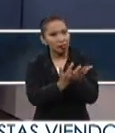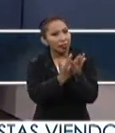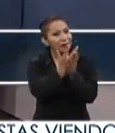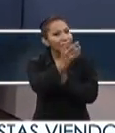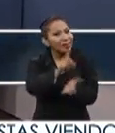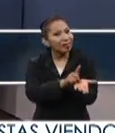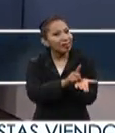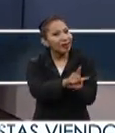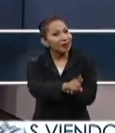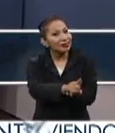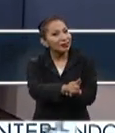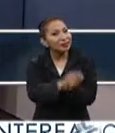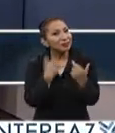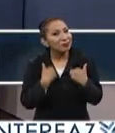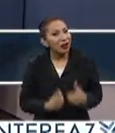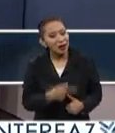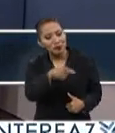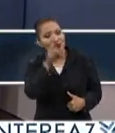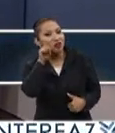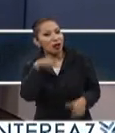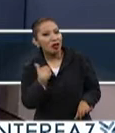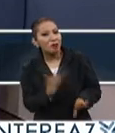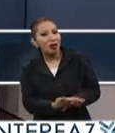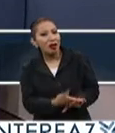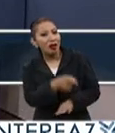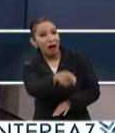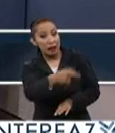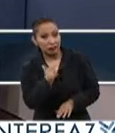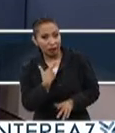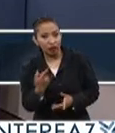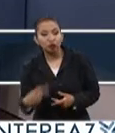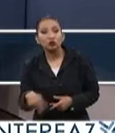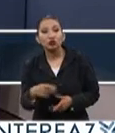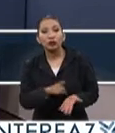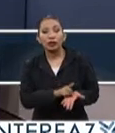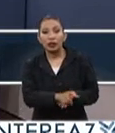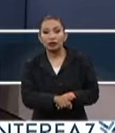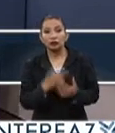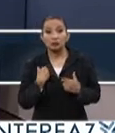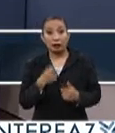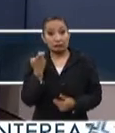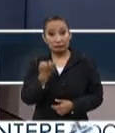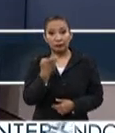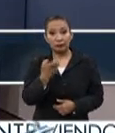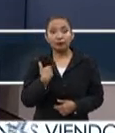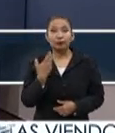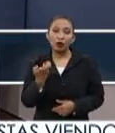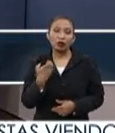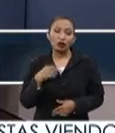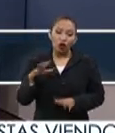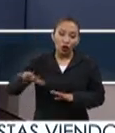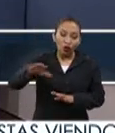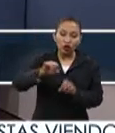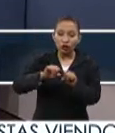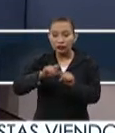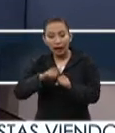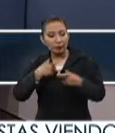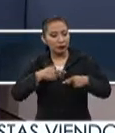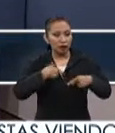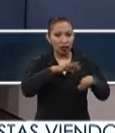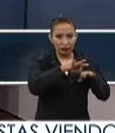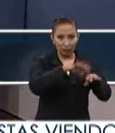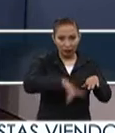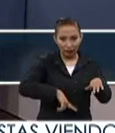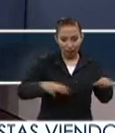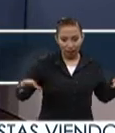una violación a la dignidad de esta mujer y por lo tanto una violación a los derechos humanos. Y este mecanismo entre sociedad y